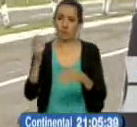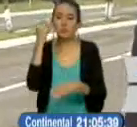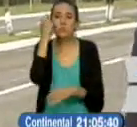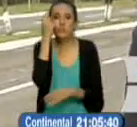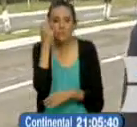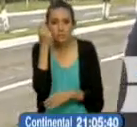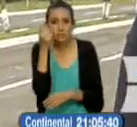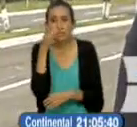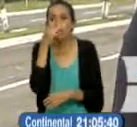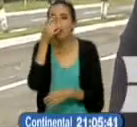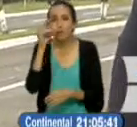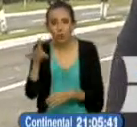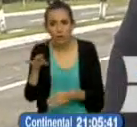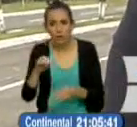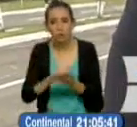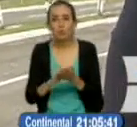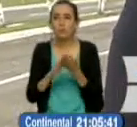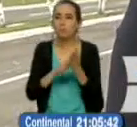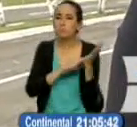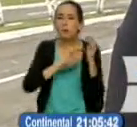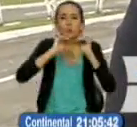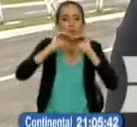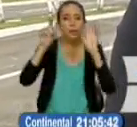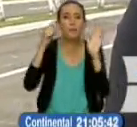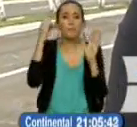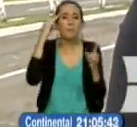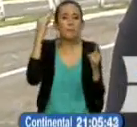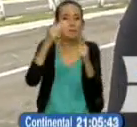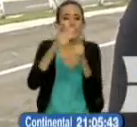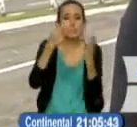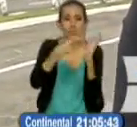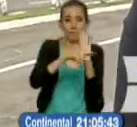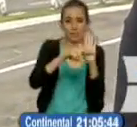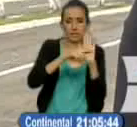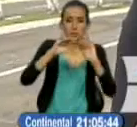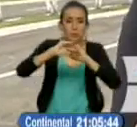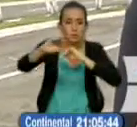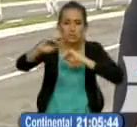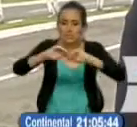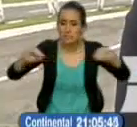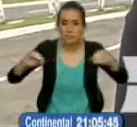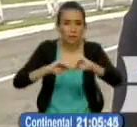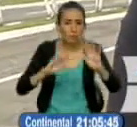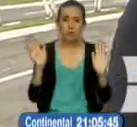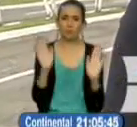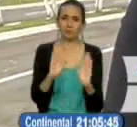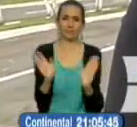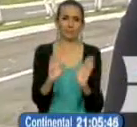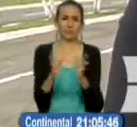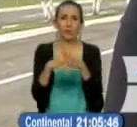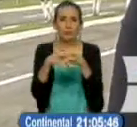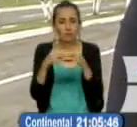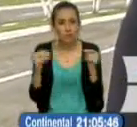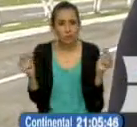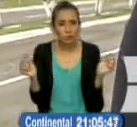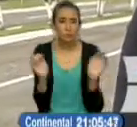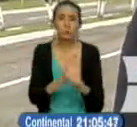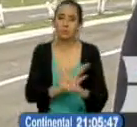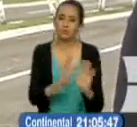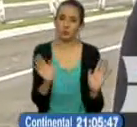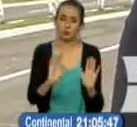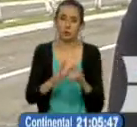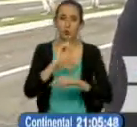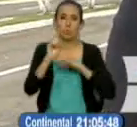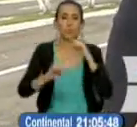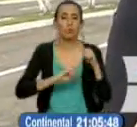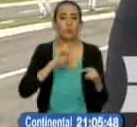odio divide, ¿no es cierto? Uno marca distancia y toma partido por un tema o por otro, y eso no es significativo